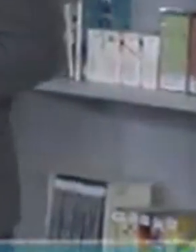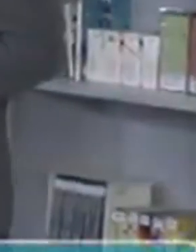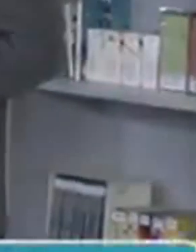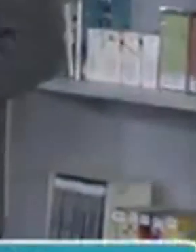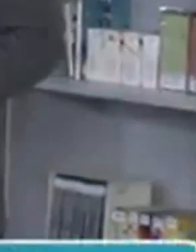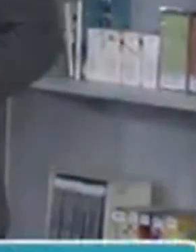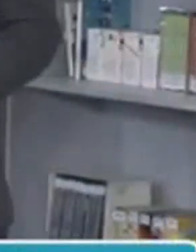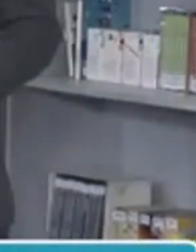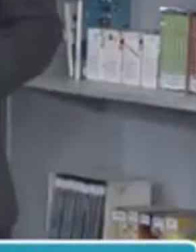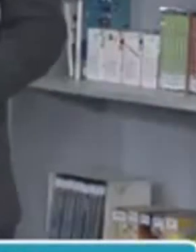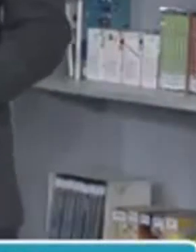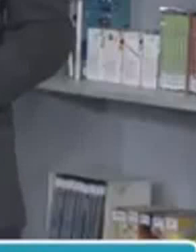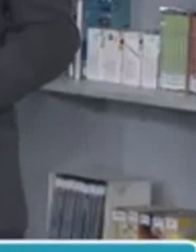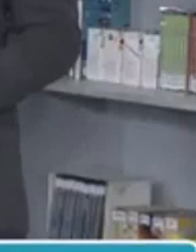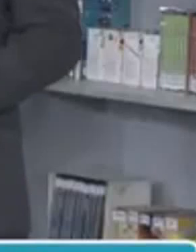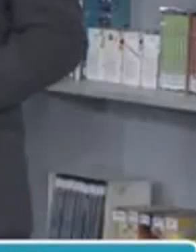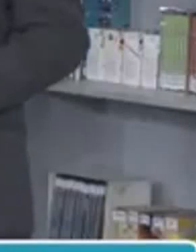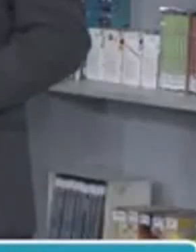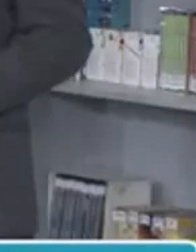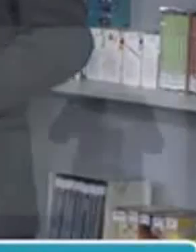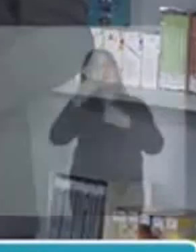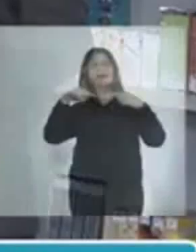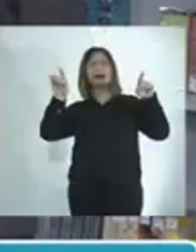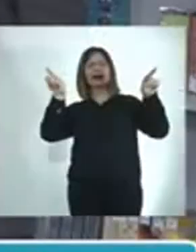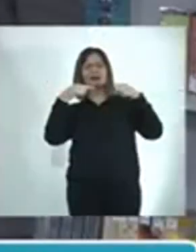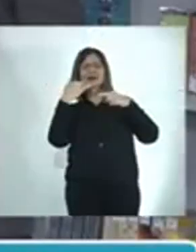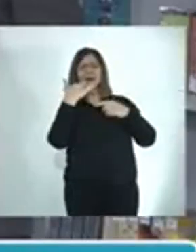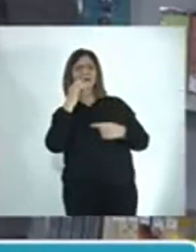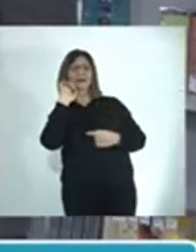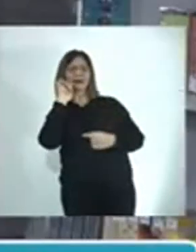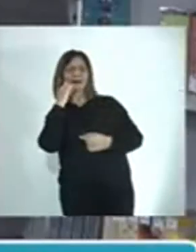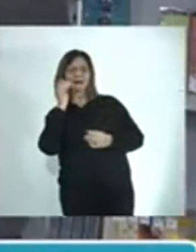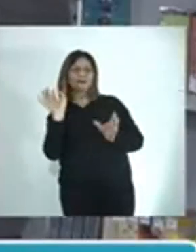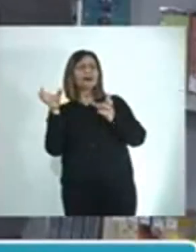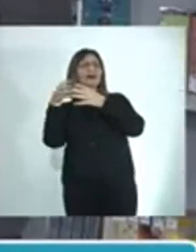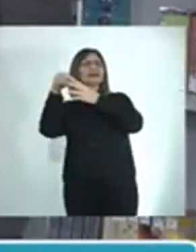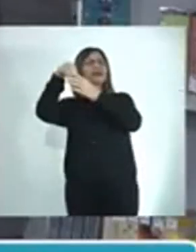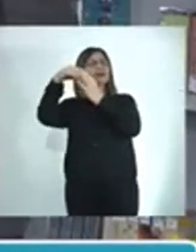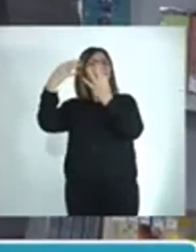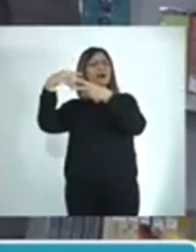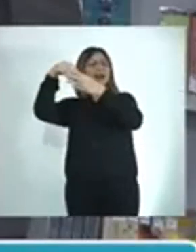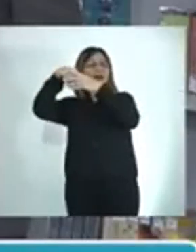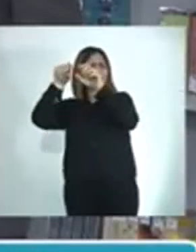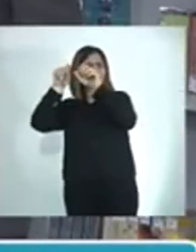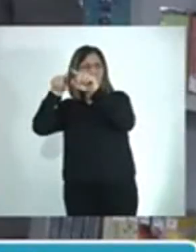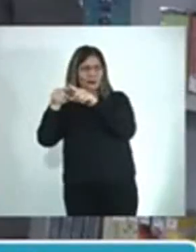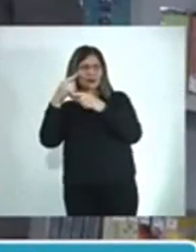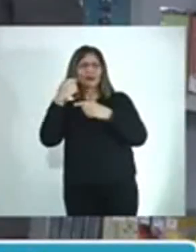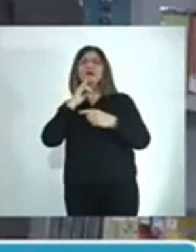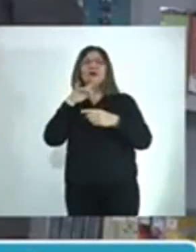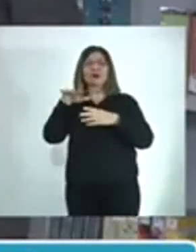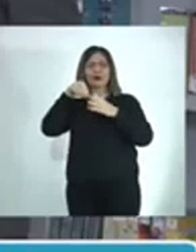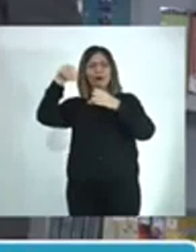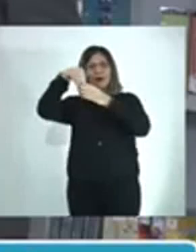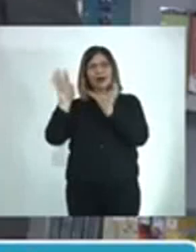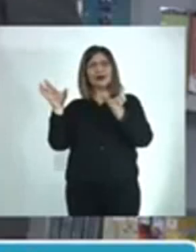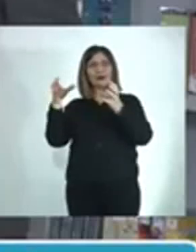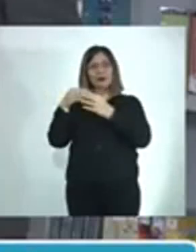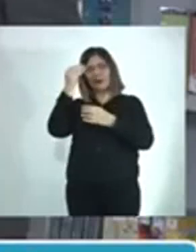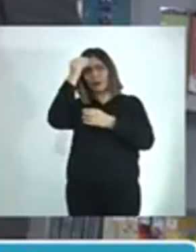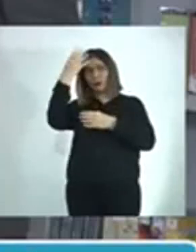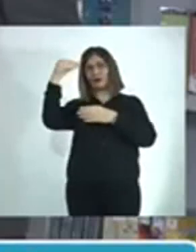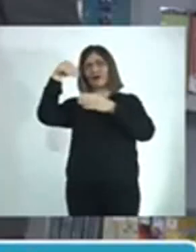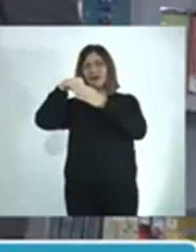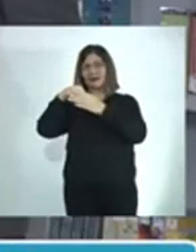Excelente propuesta, excelente interpretación a cargo del programa Coro y Orquesta de la Provincia de Tucumán. Es